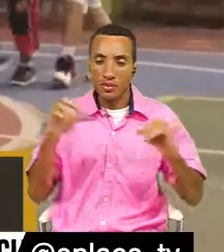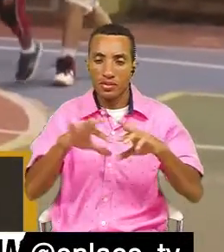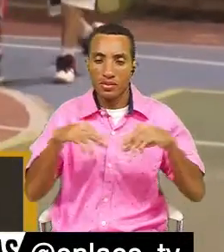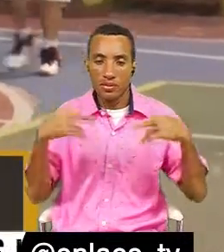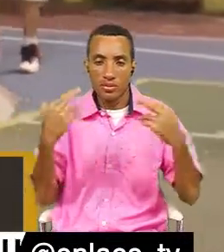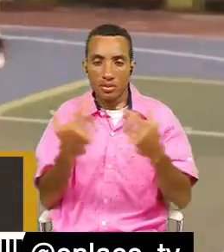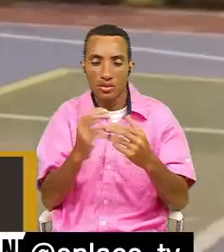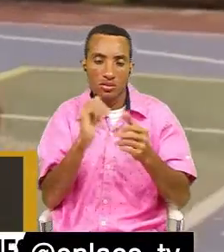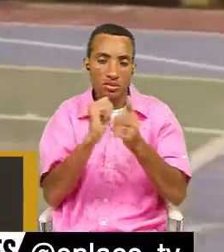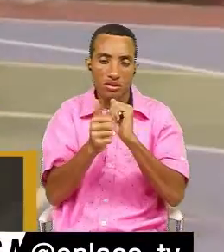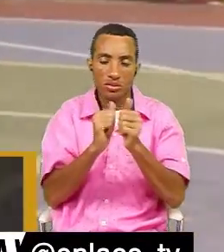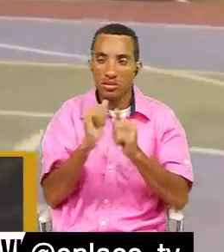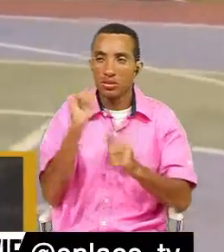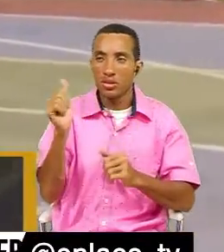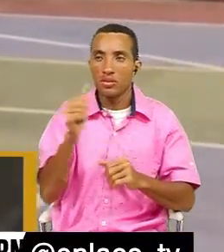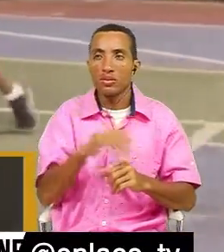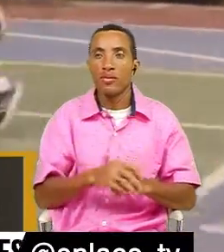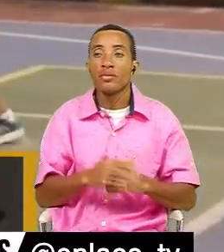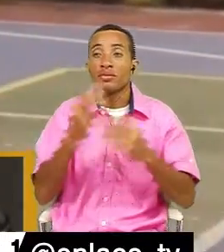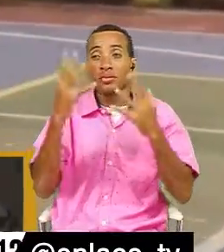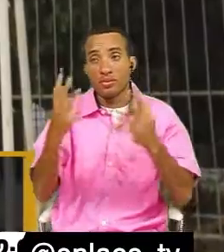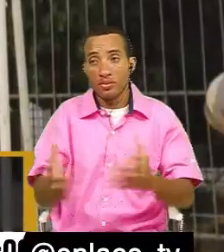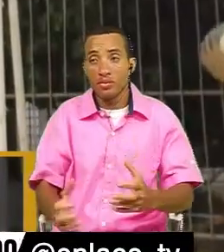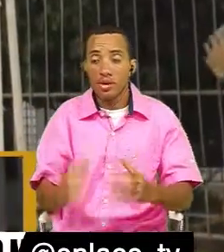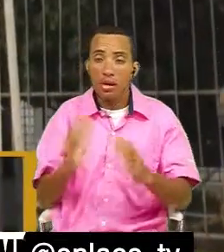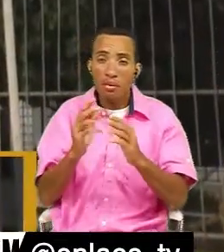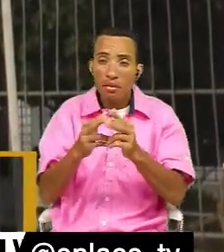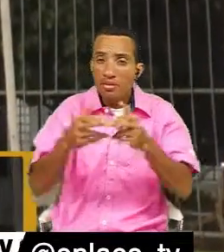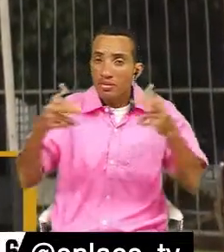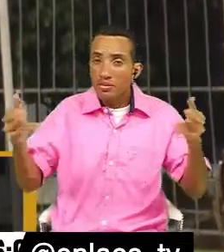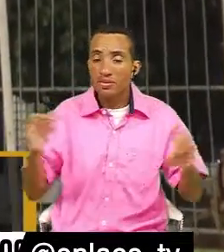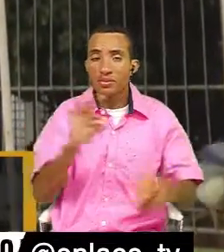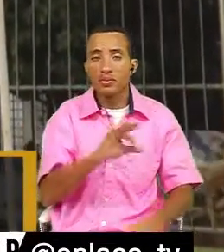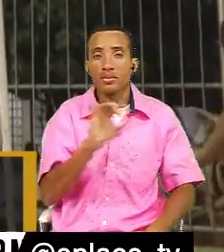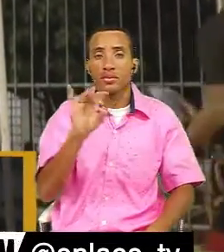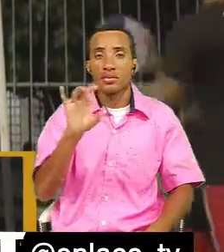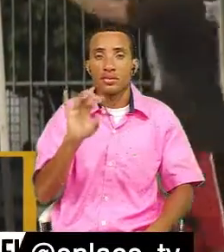mismos. Quienes deseen mayor información pueden comunicarse al